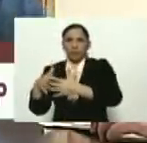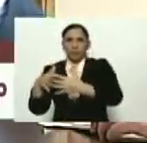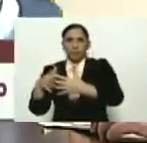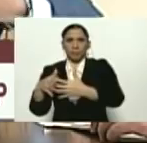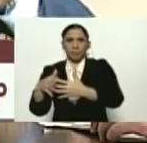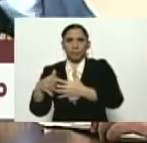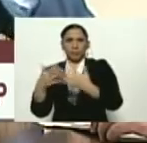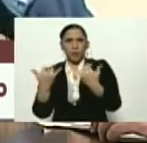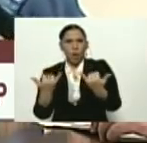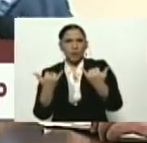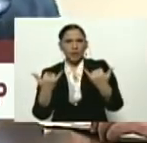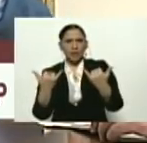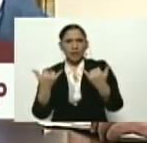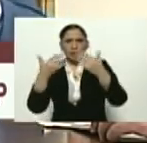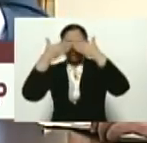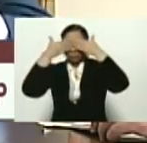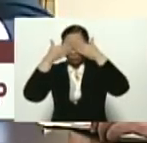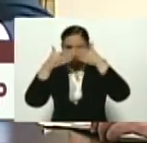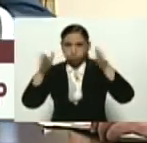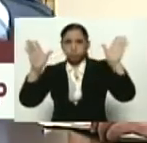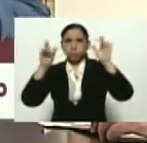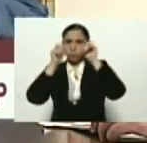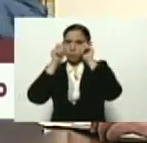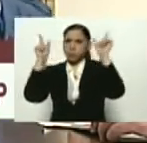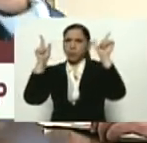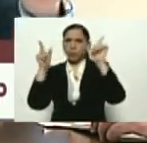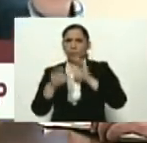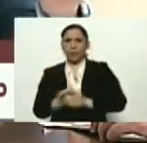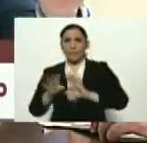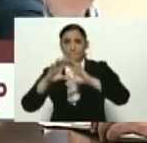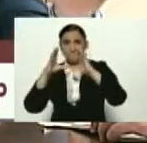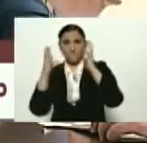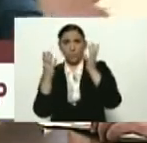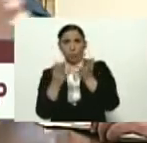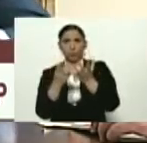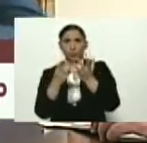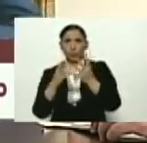primavera, un despertar, y el mundo será